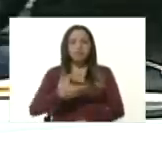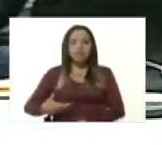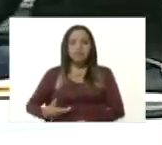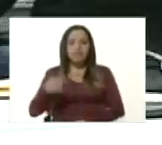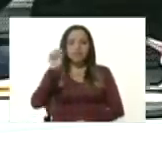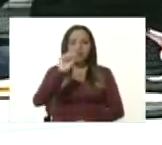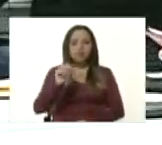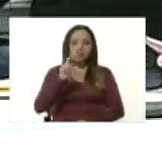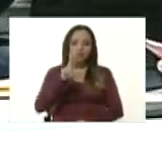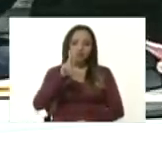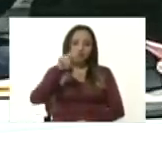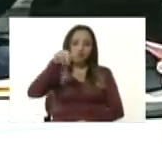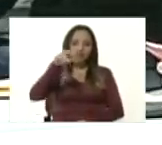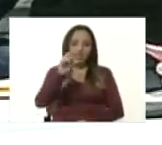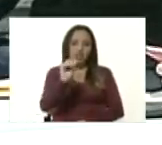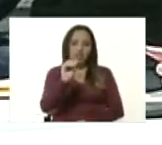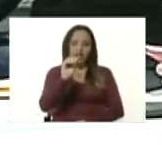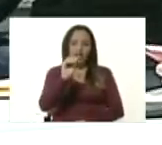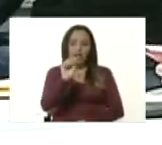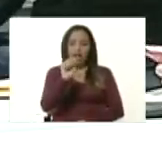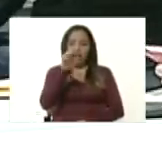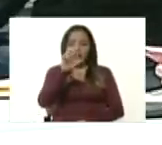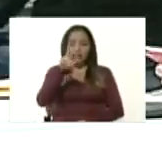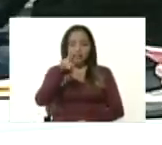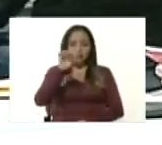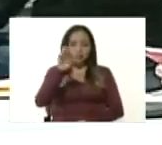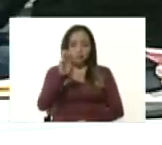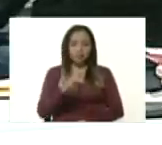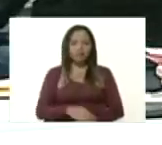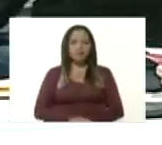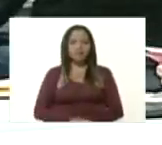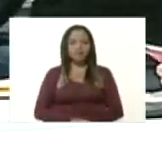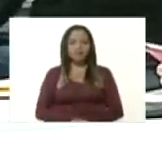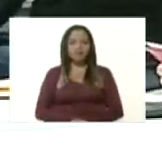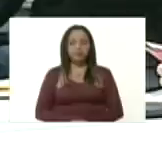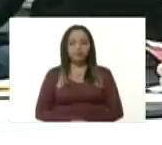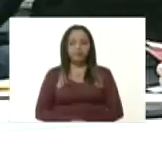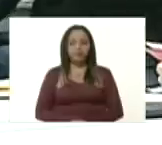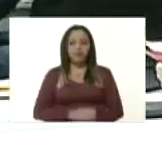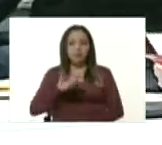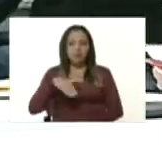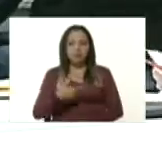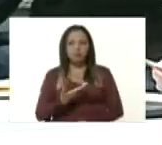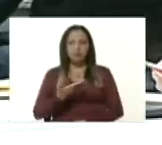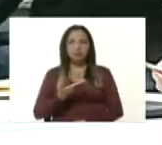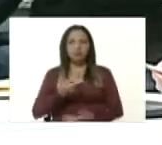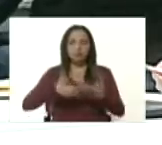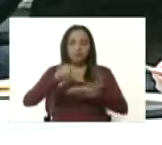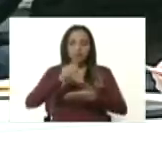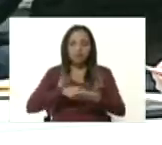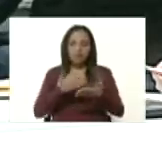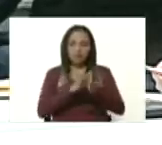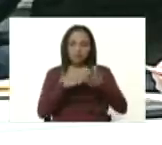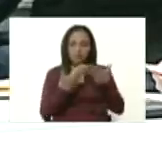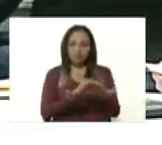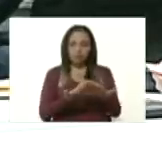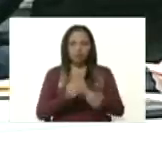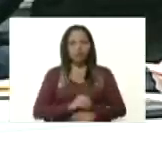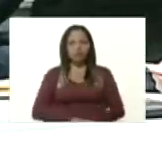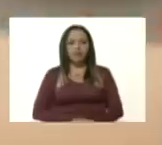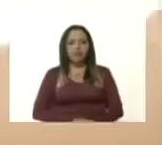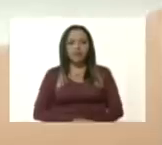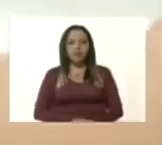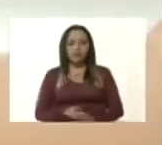Sunacrit, licenciado Yoselit Ramírez, procede a la firma del documento donde